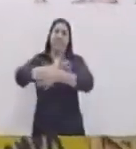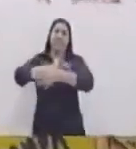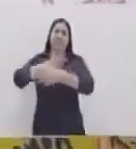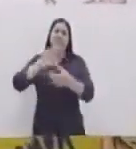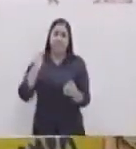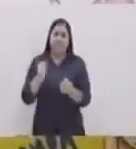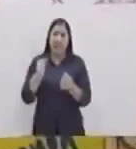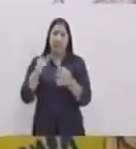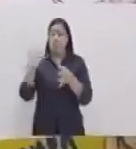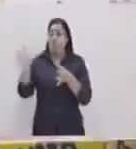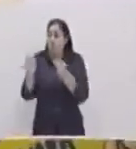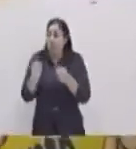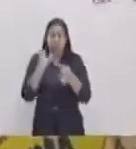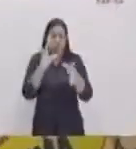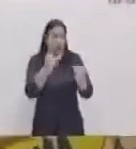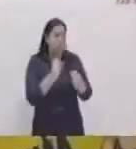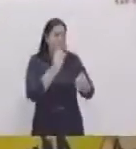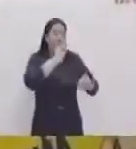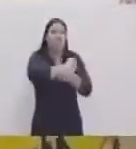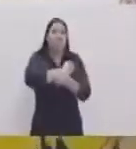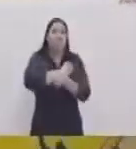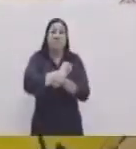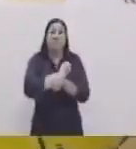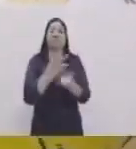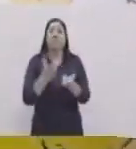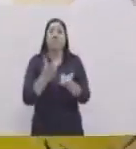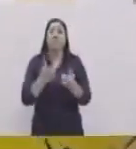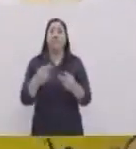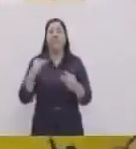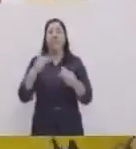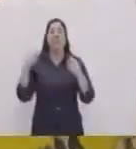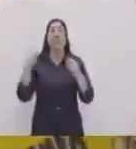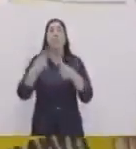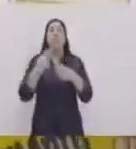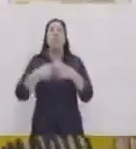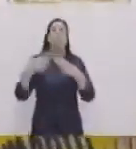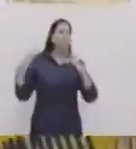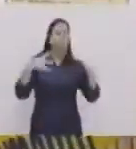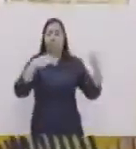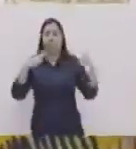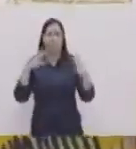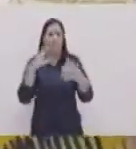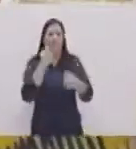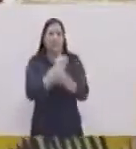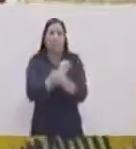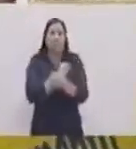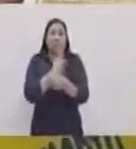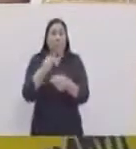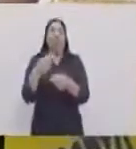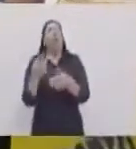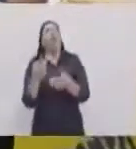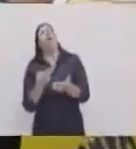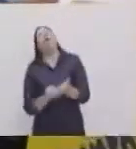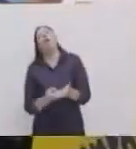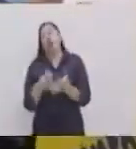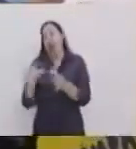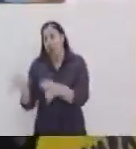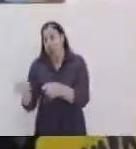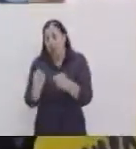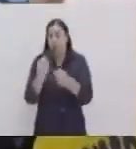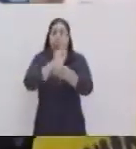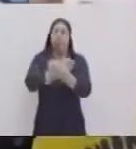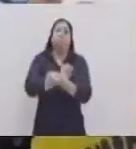capturados en el campo de batalla. Siempre combatían a muerte, pero aquellos que caían vencidos, después de luchar con valor,